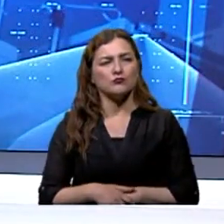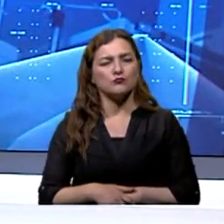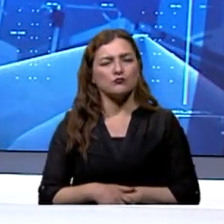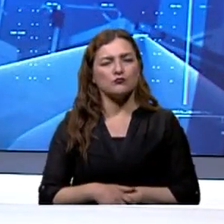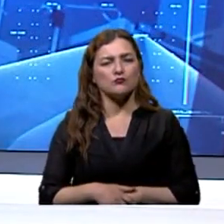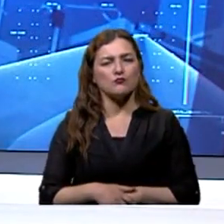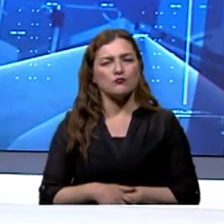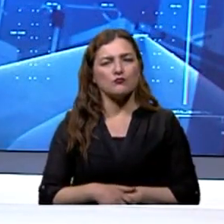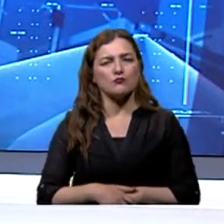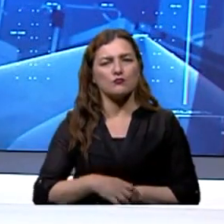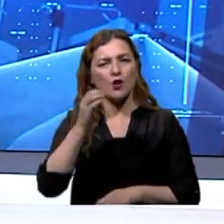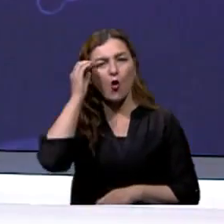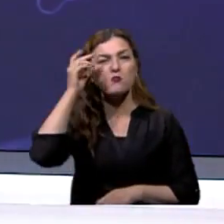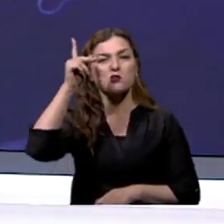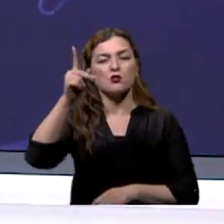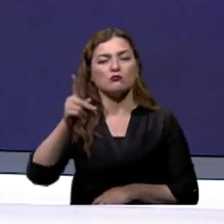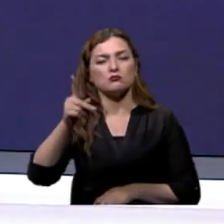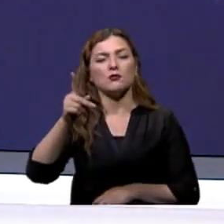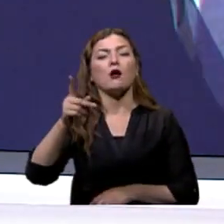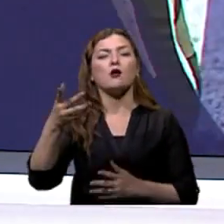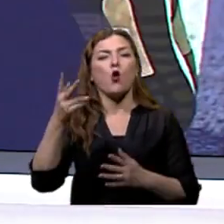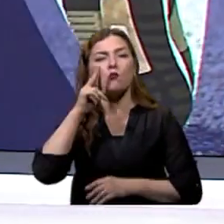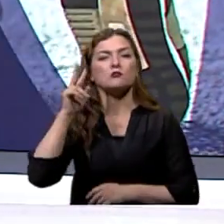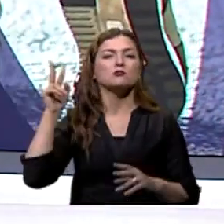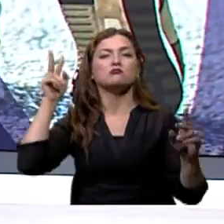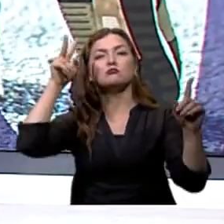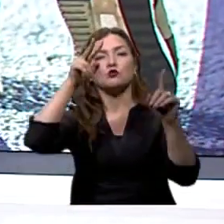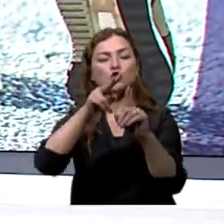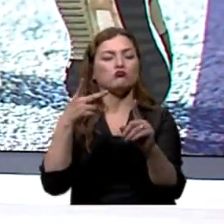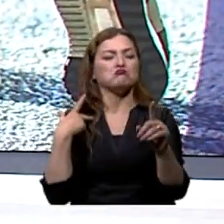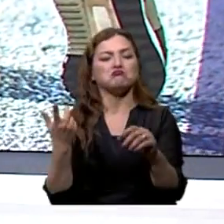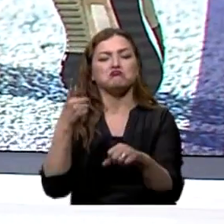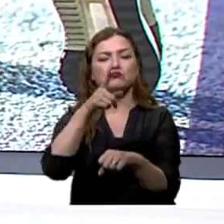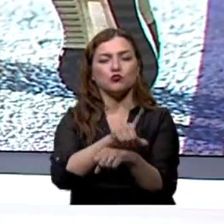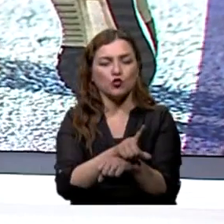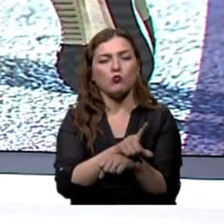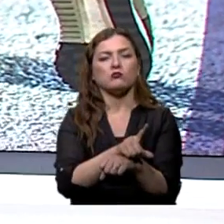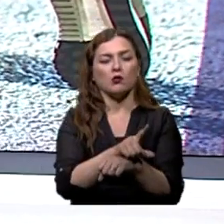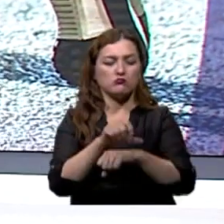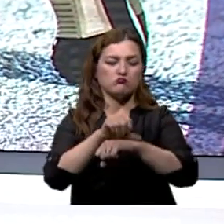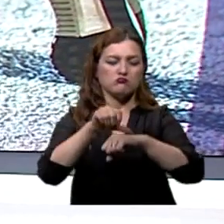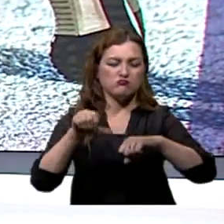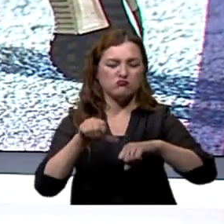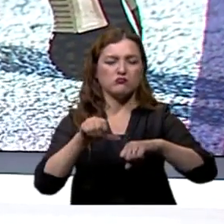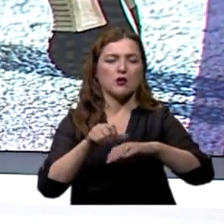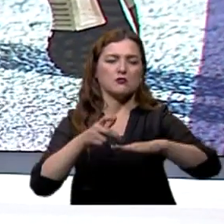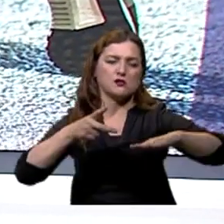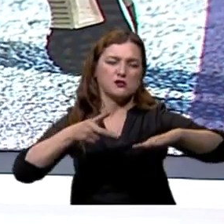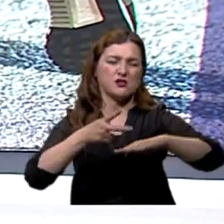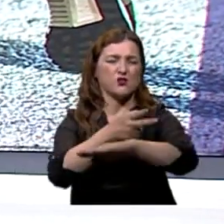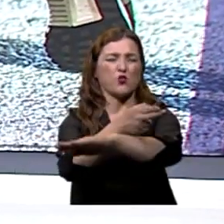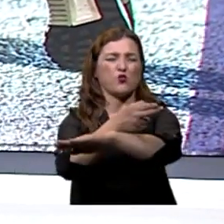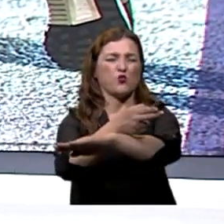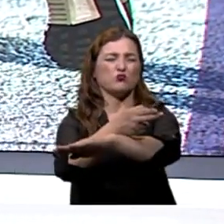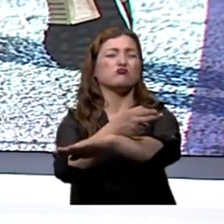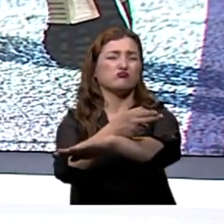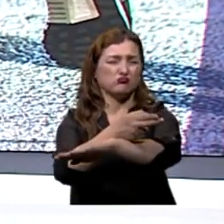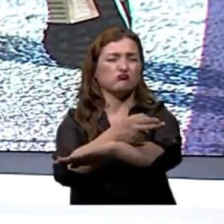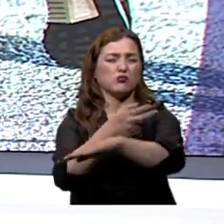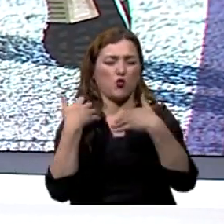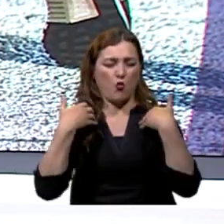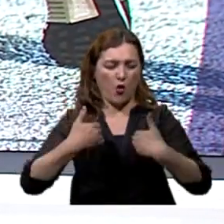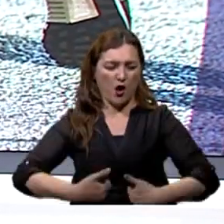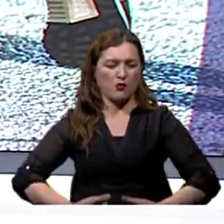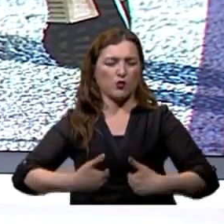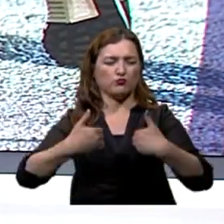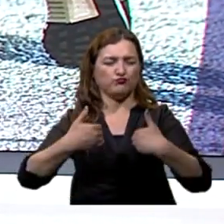Pues desde el punto de vista médico, las amputaciones son procedimientos quirúrgicos que involucran la eliminación o extirpación de una parte